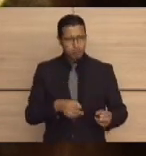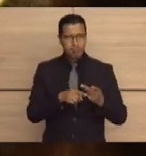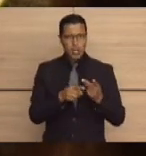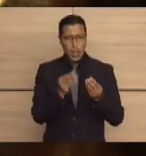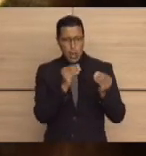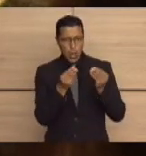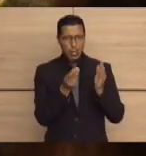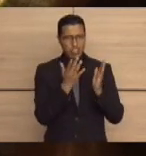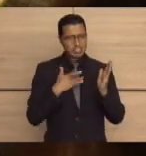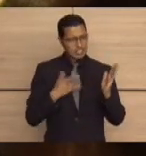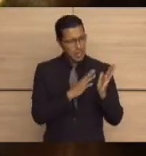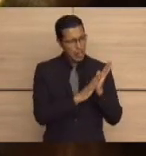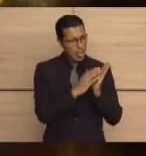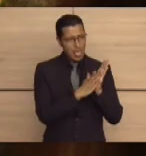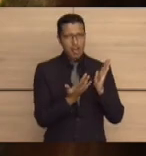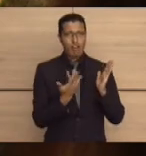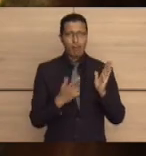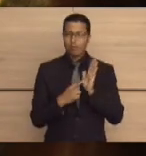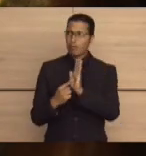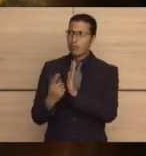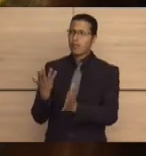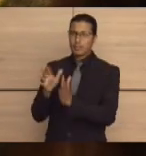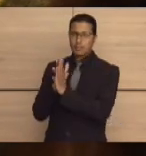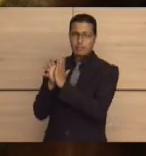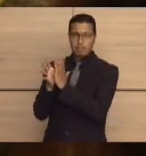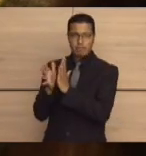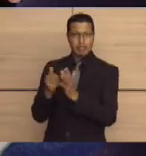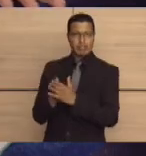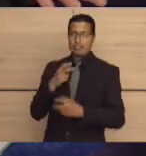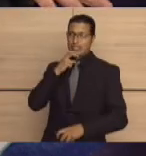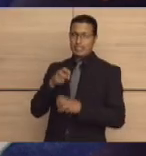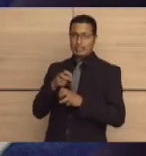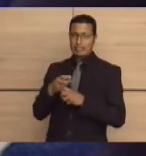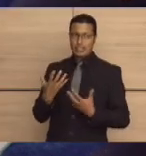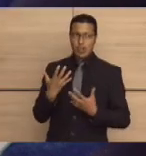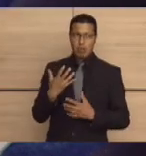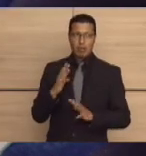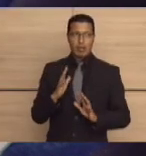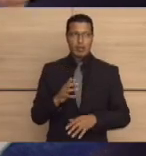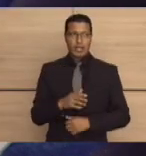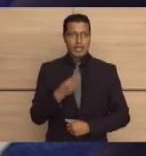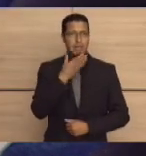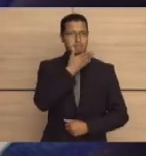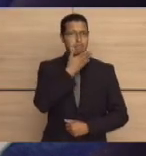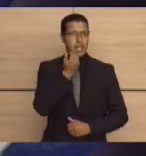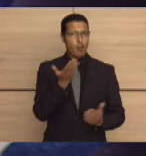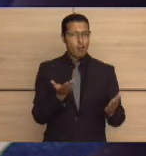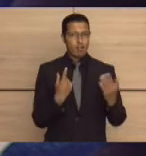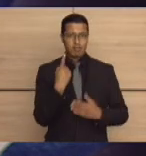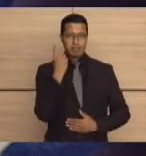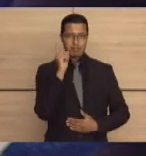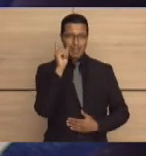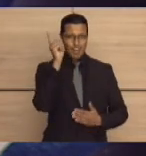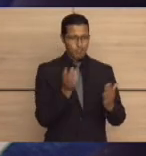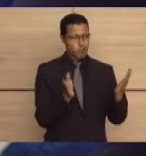de esas plantas. Si yo quiero transmitir esa sabiduría, necesito encontrar un elemento. Y dijo, pintarlas. Y entonces empezaron a